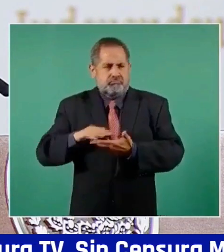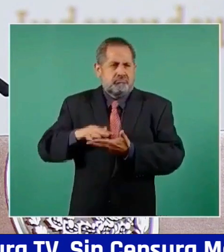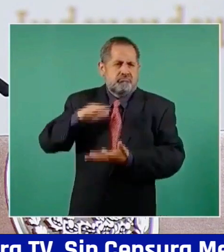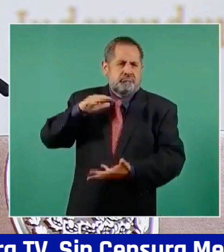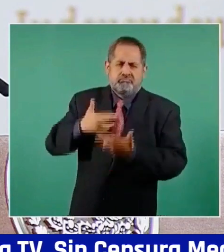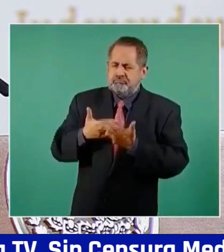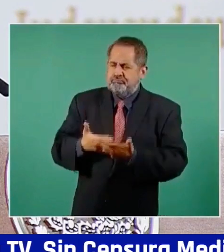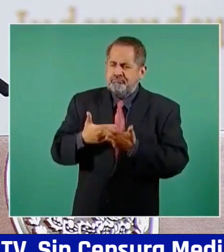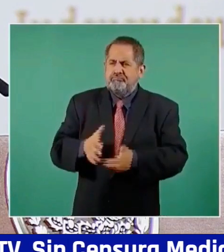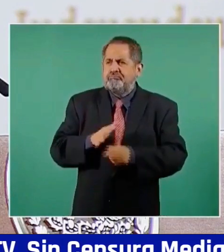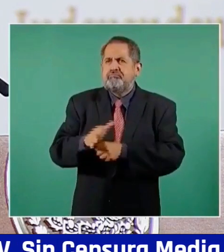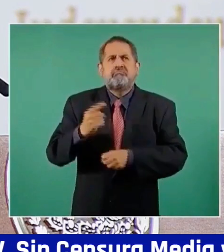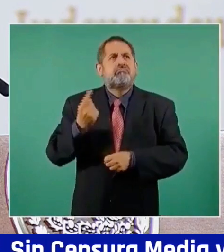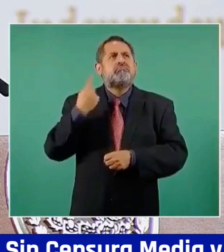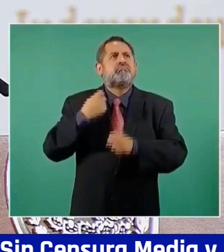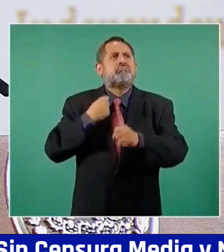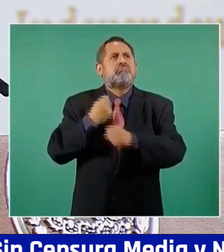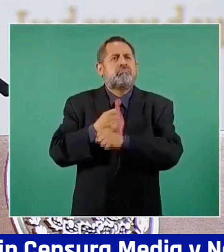El año pasado